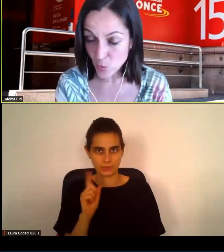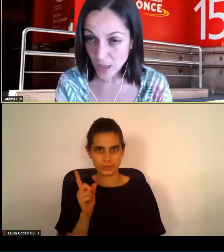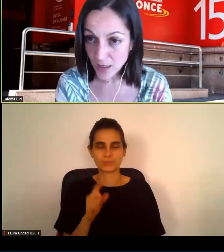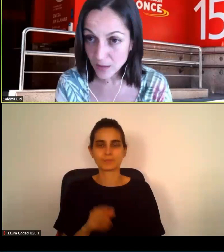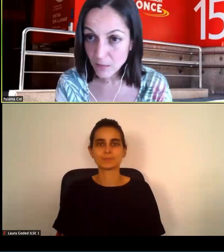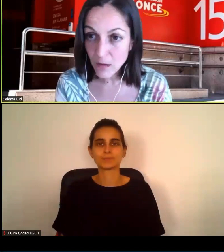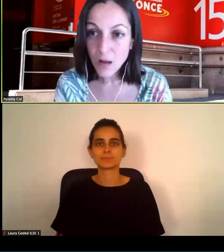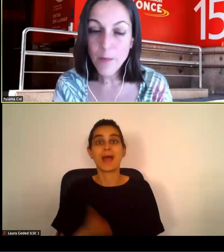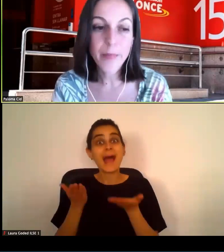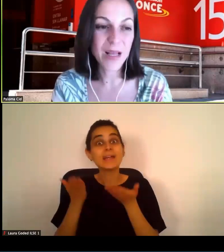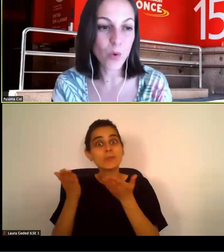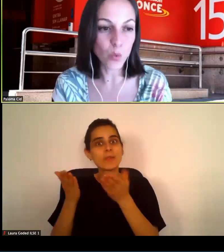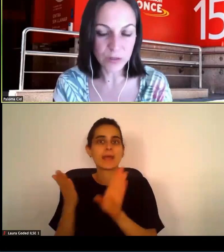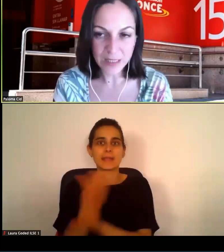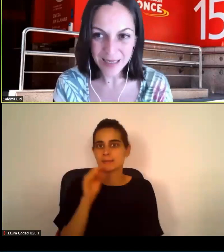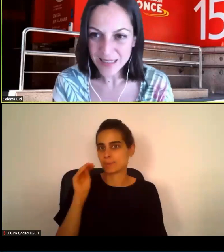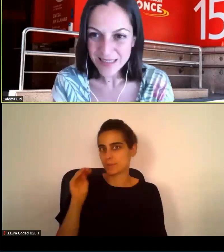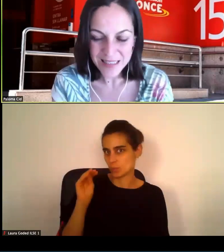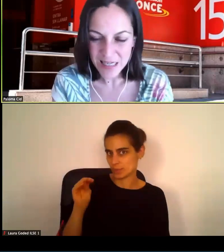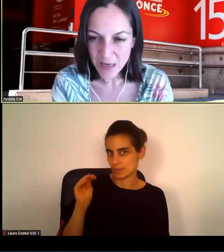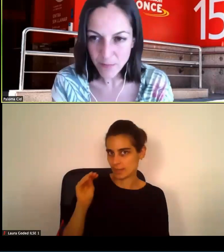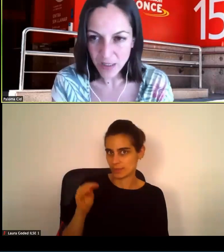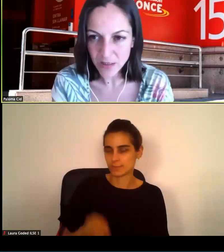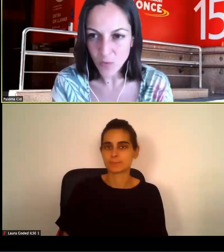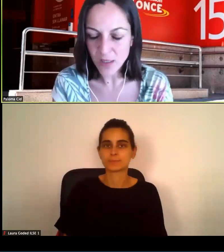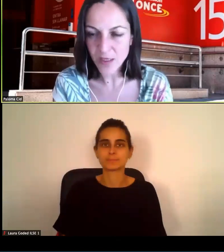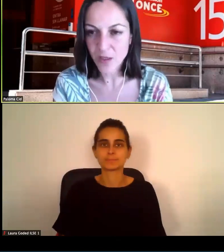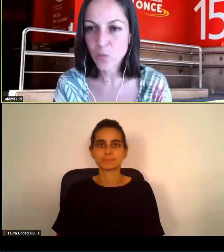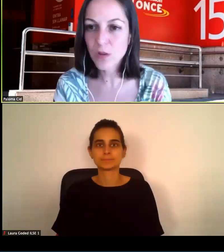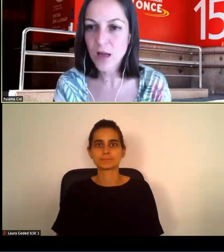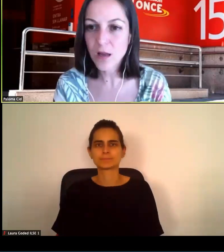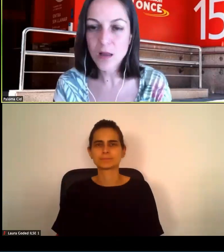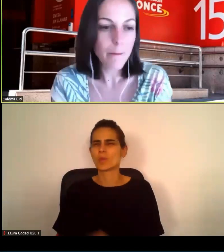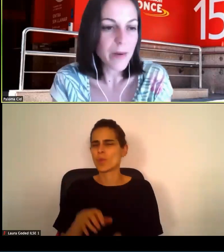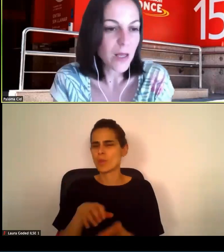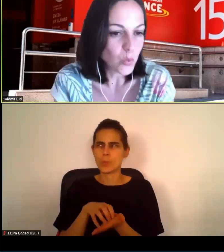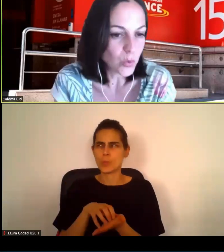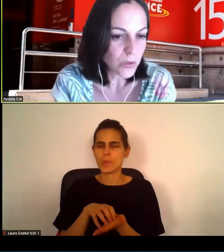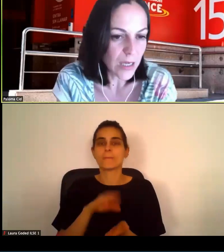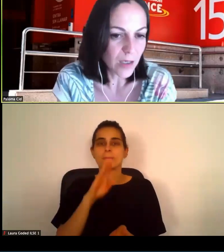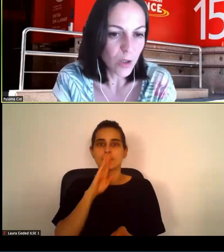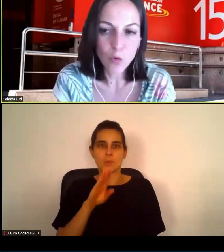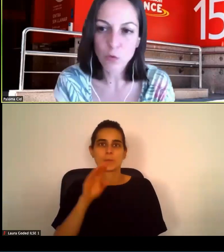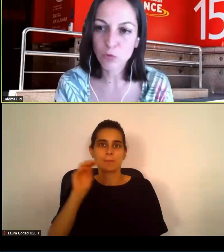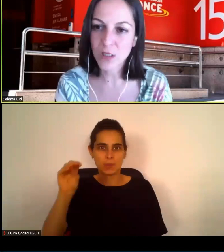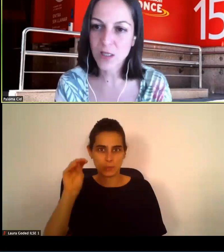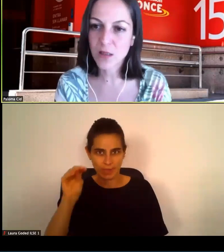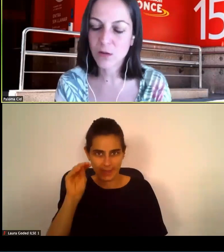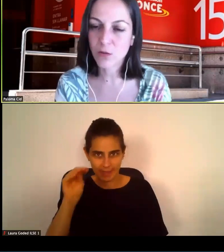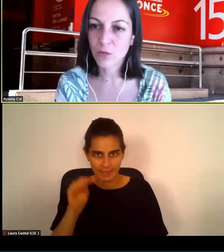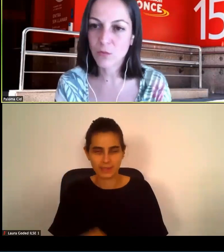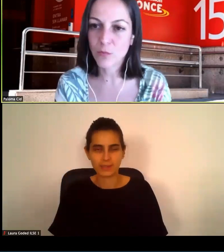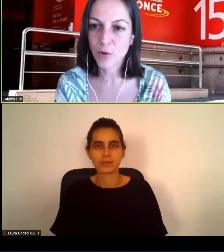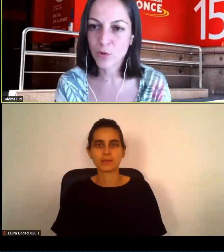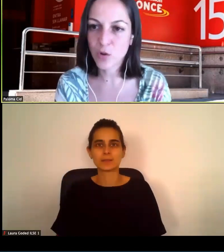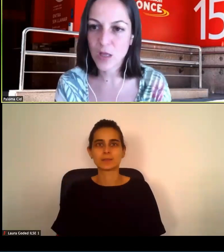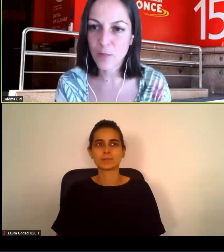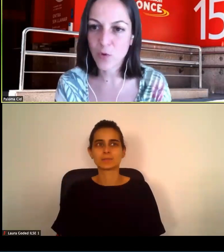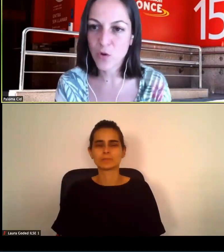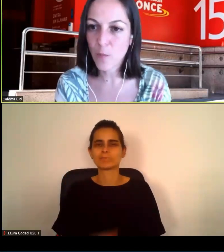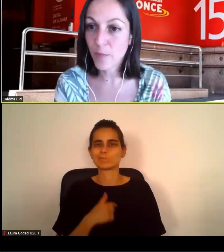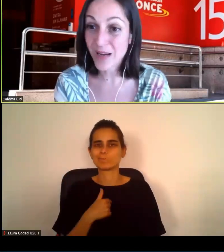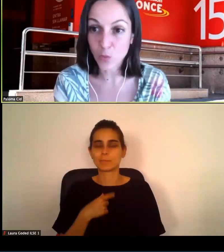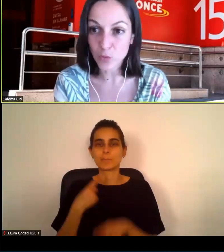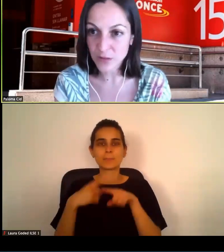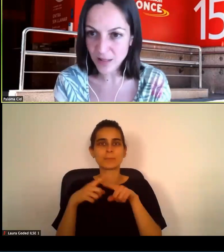de ayudar, preguntar siempre ante cualquier duda, preguntar cómo utilizo un producto de